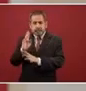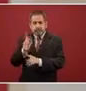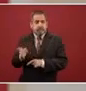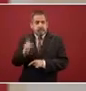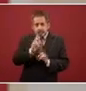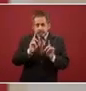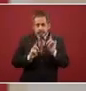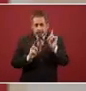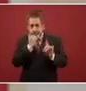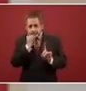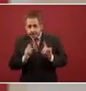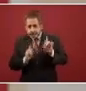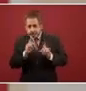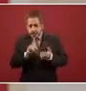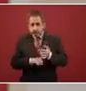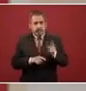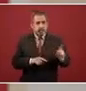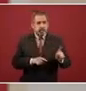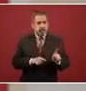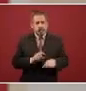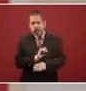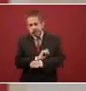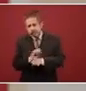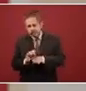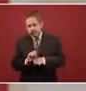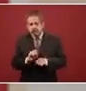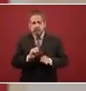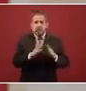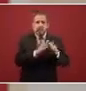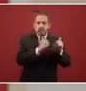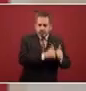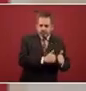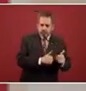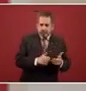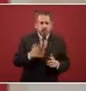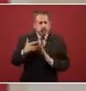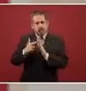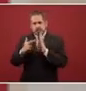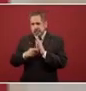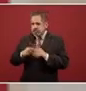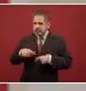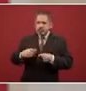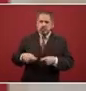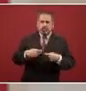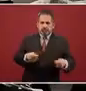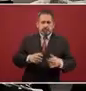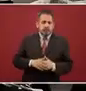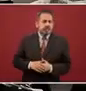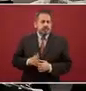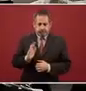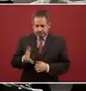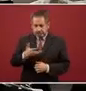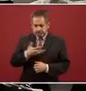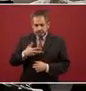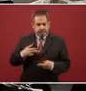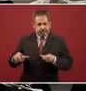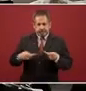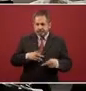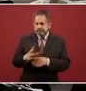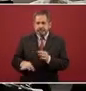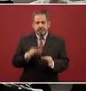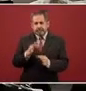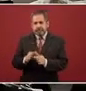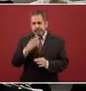sospechosos, de los casos ambulatorios leves y las medidas que les vamos a dar. Tenemos planteado las